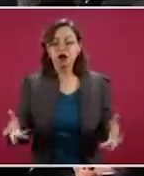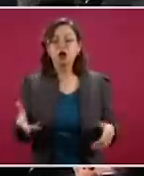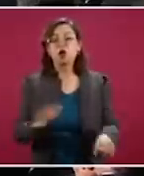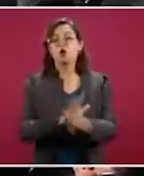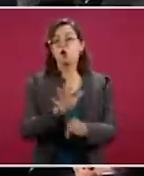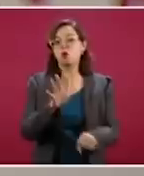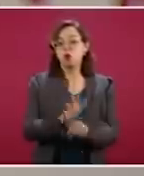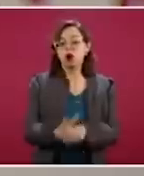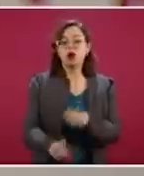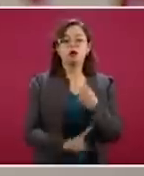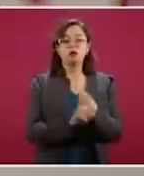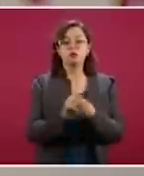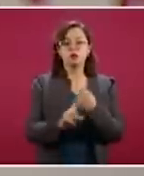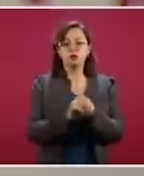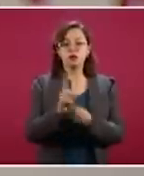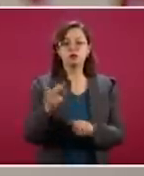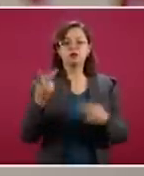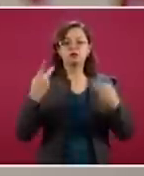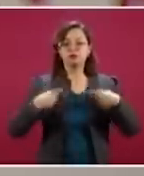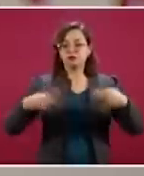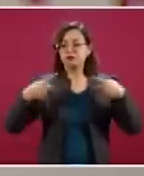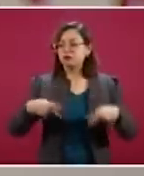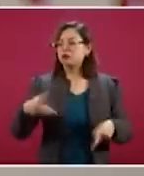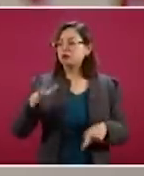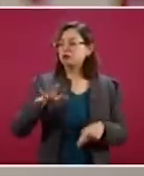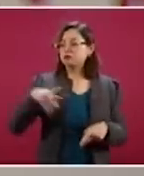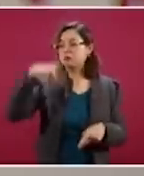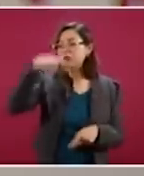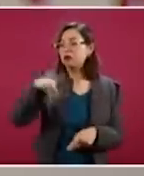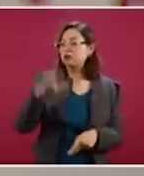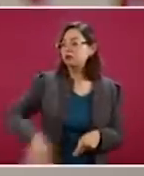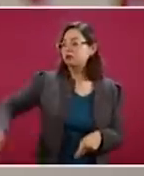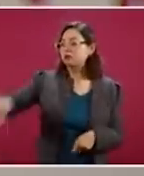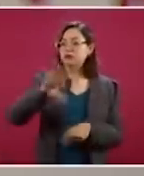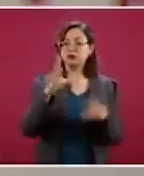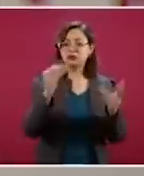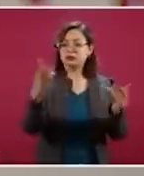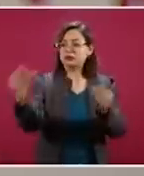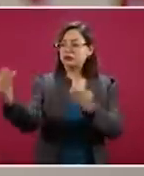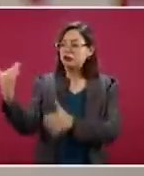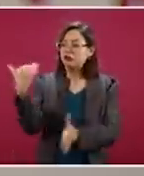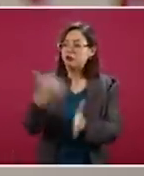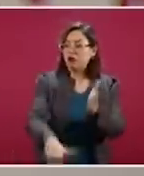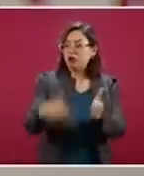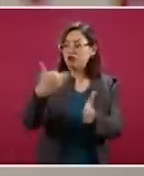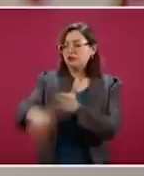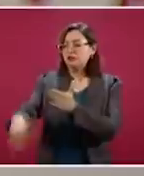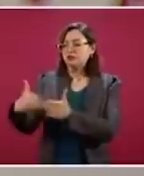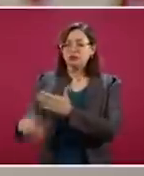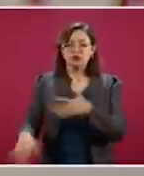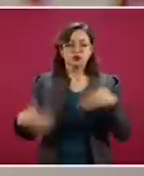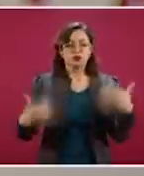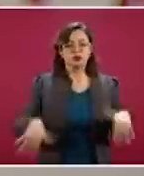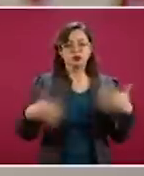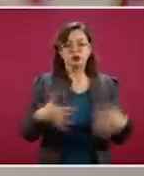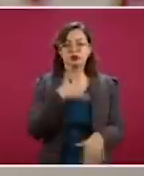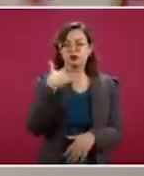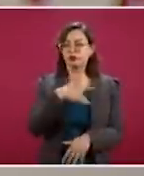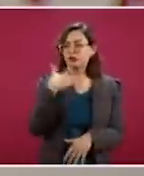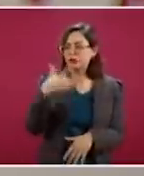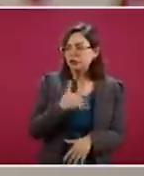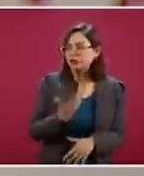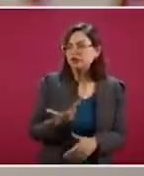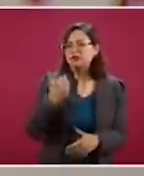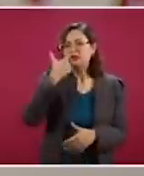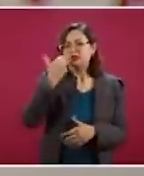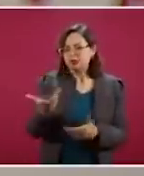las carencias de muchísimos mexicanos que nos afectan, nos duelen y que como sector privado estamos intentando